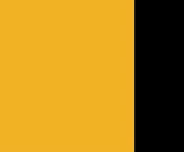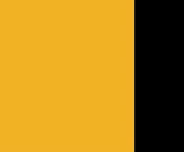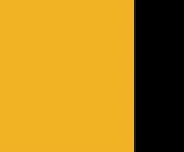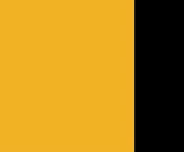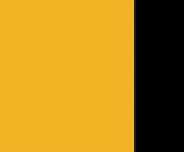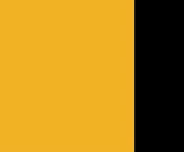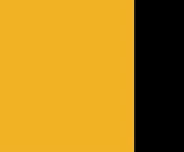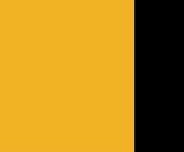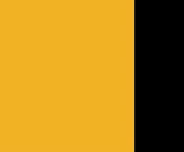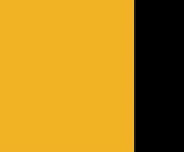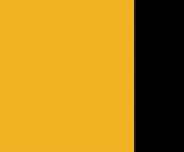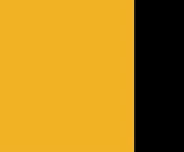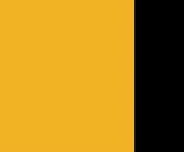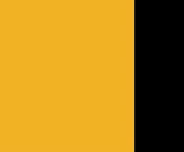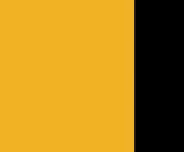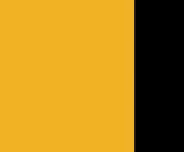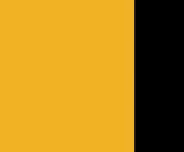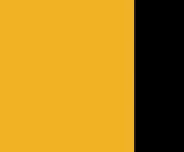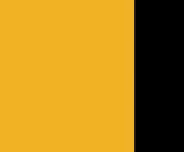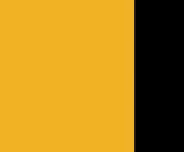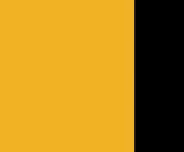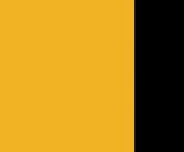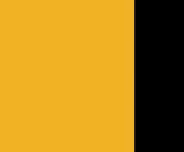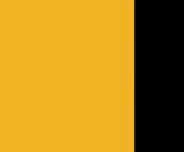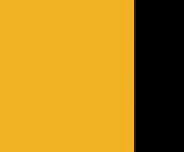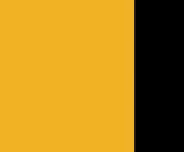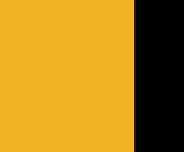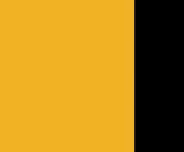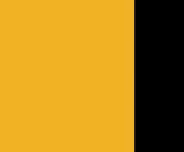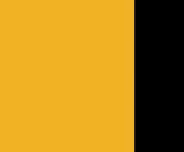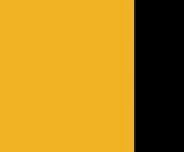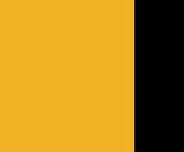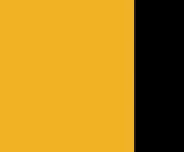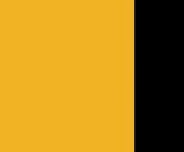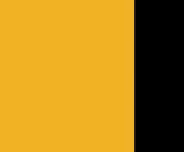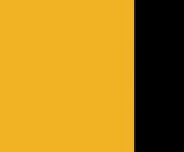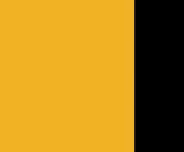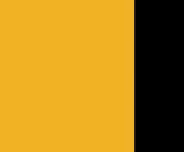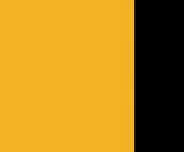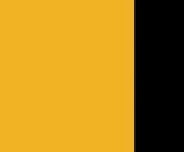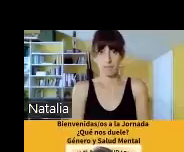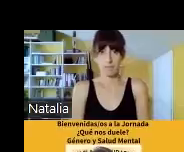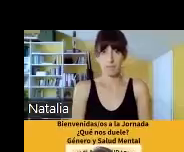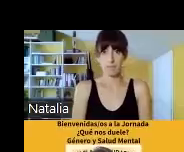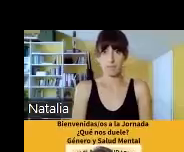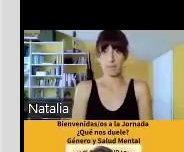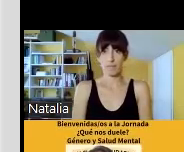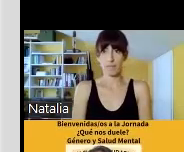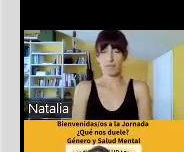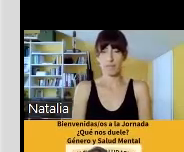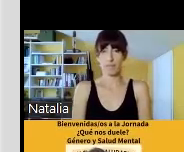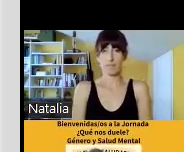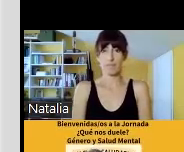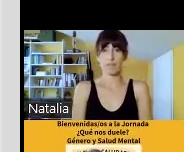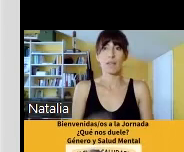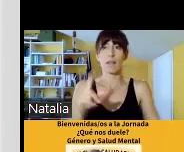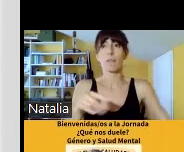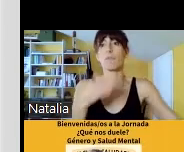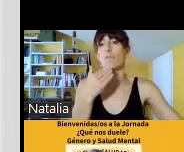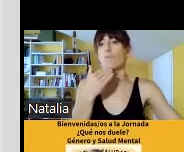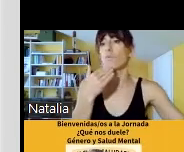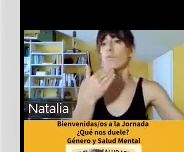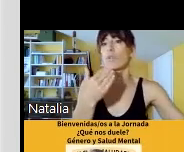cosa más. Sí, vale. Voy a compartir pantalla. Mientras la comparto, bueno, dar las